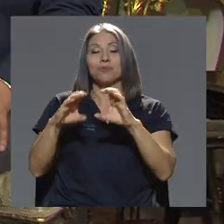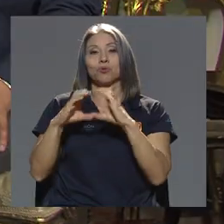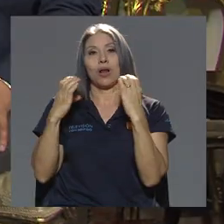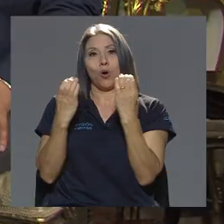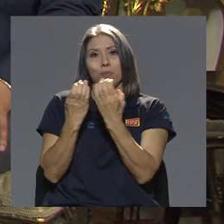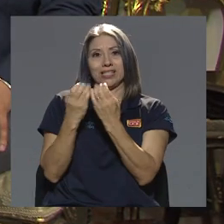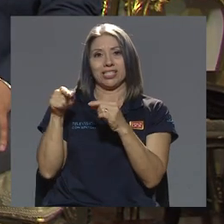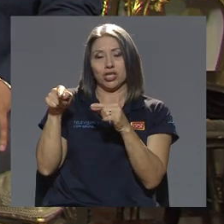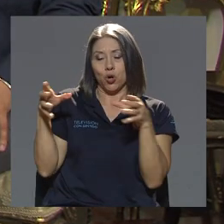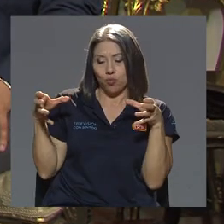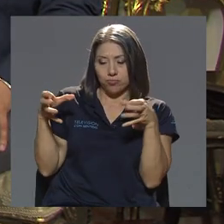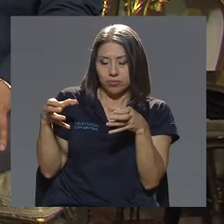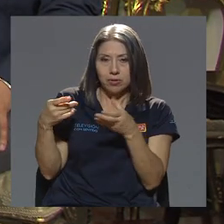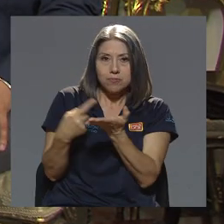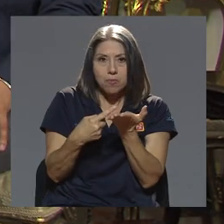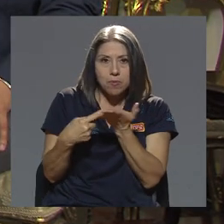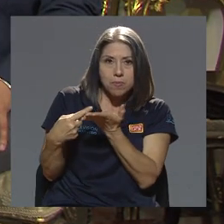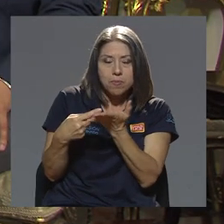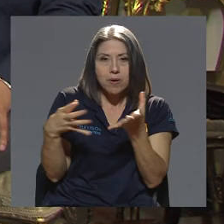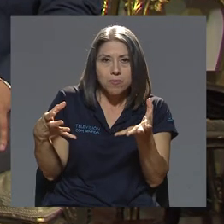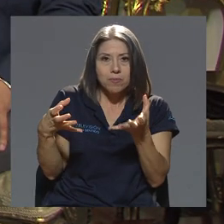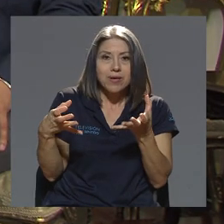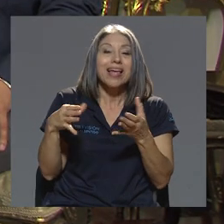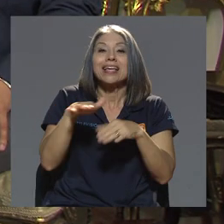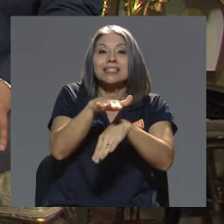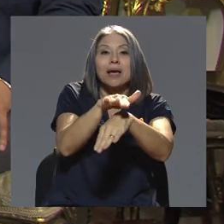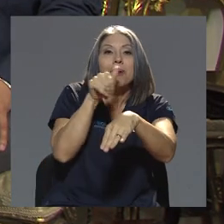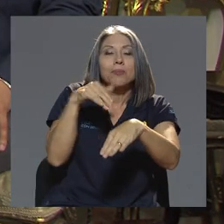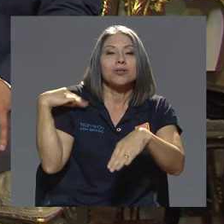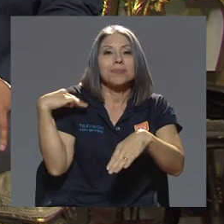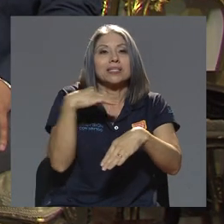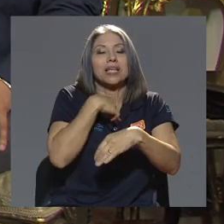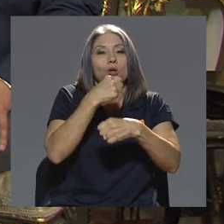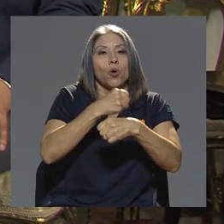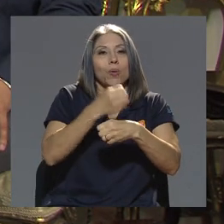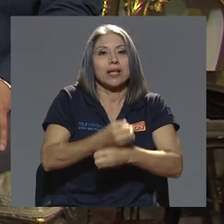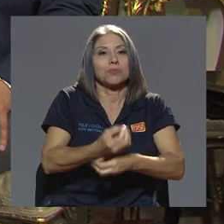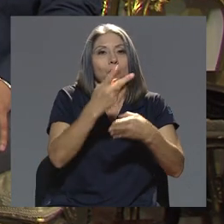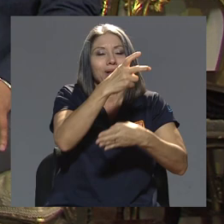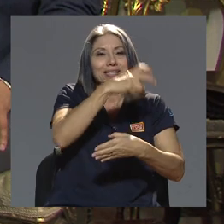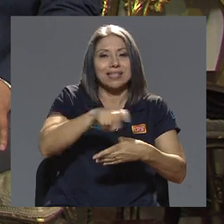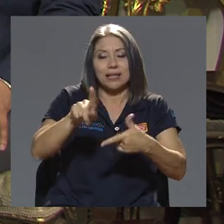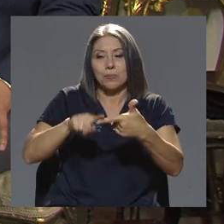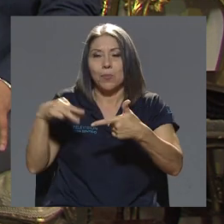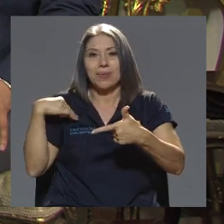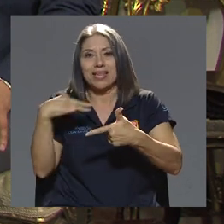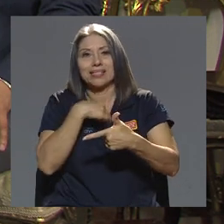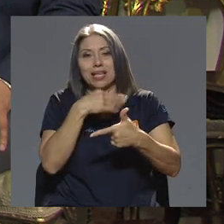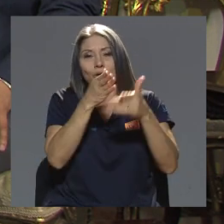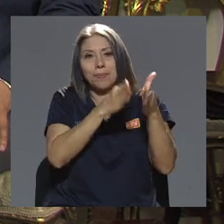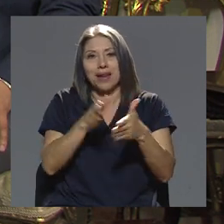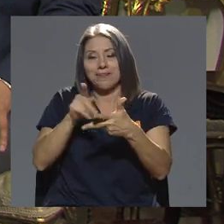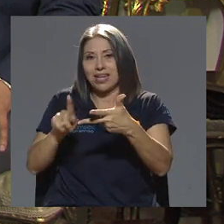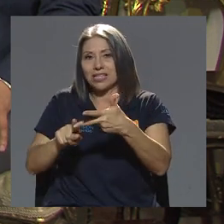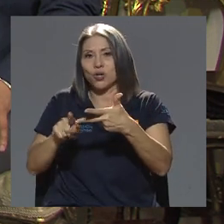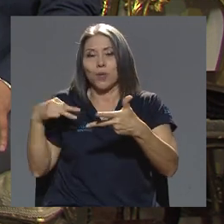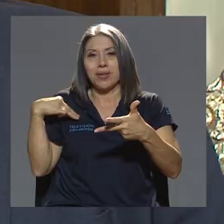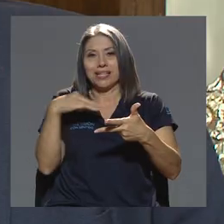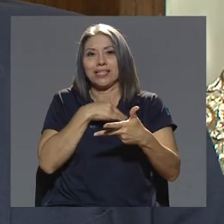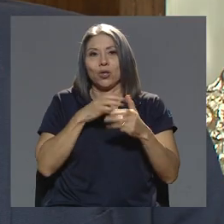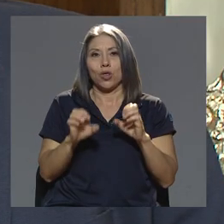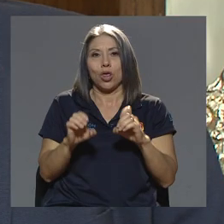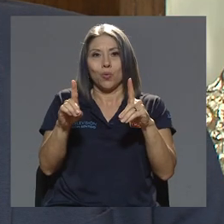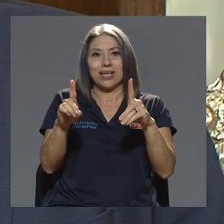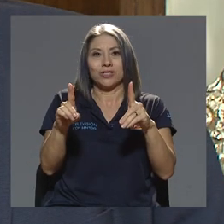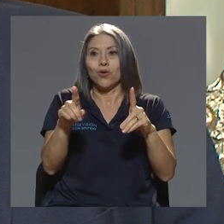llamamos al Ministerio de Obras Públicas y Transportes, al Ministerio de Planificación, al Ministerio de Educación, que nos